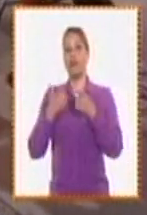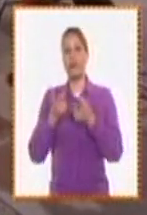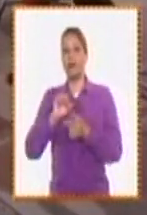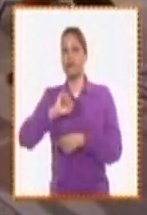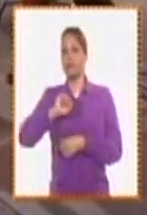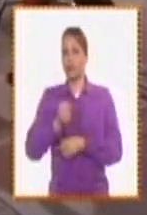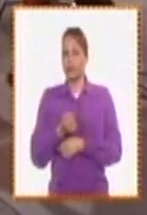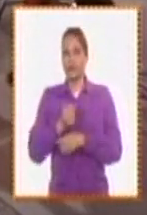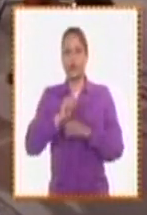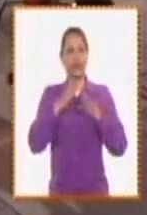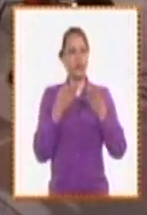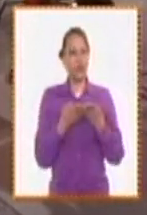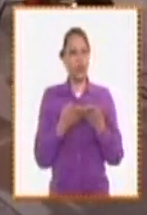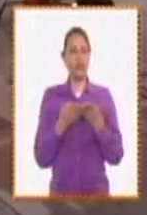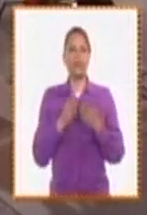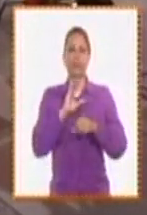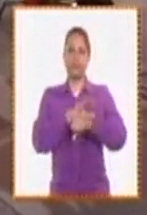facilidad